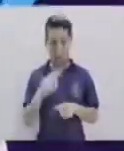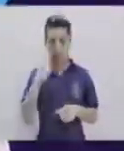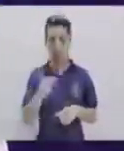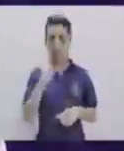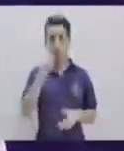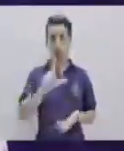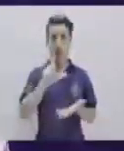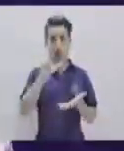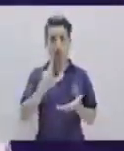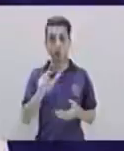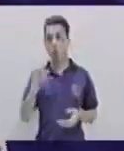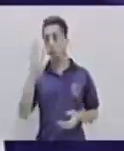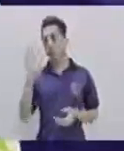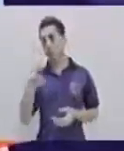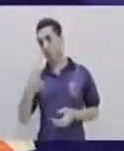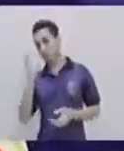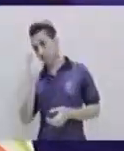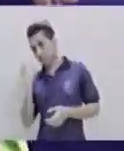4 vasos.